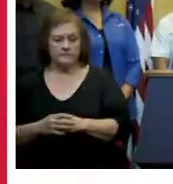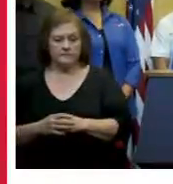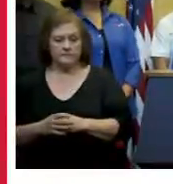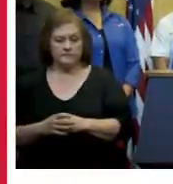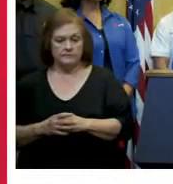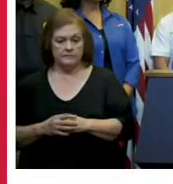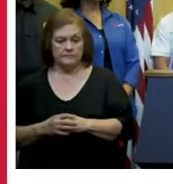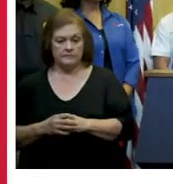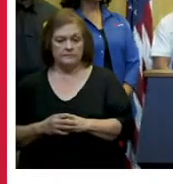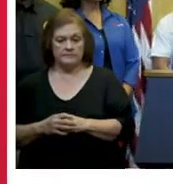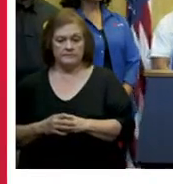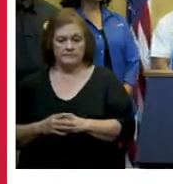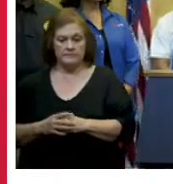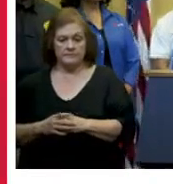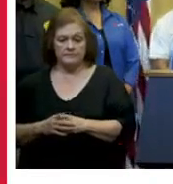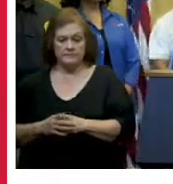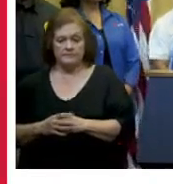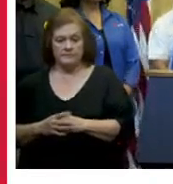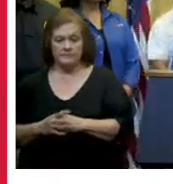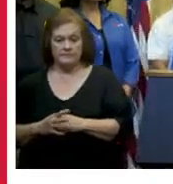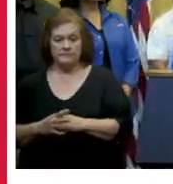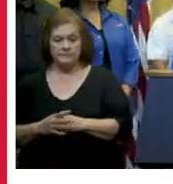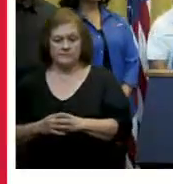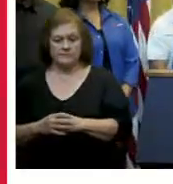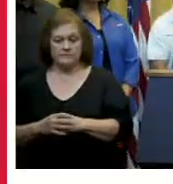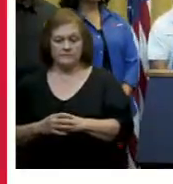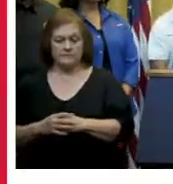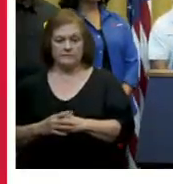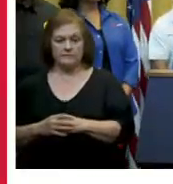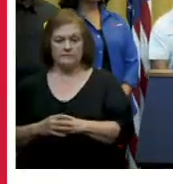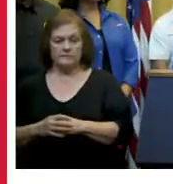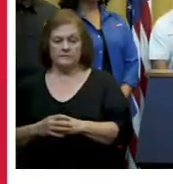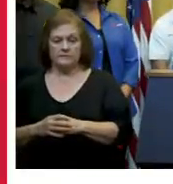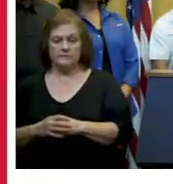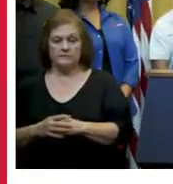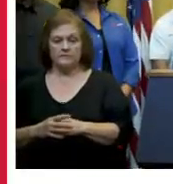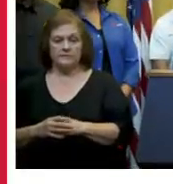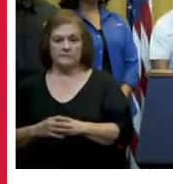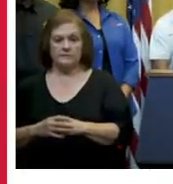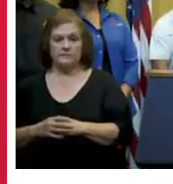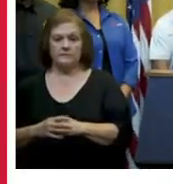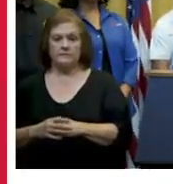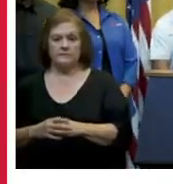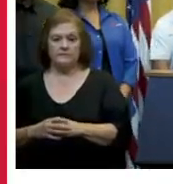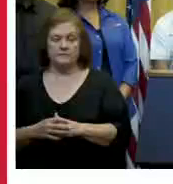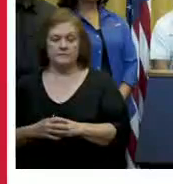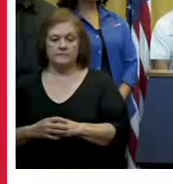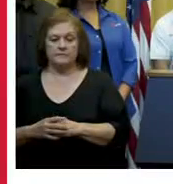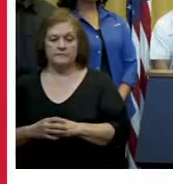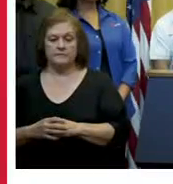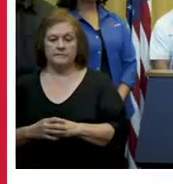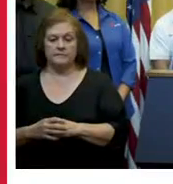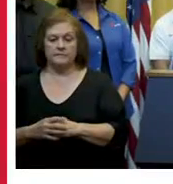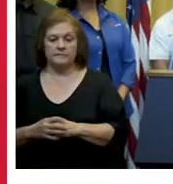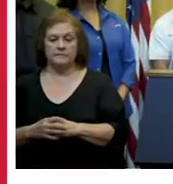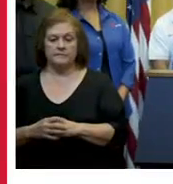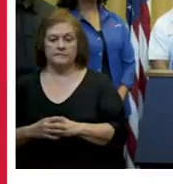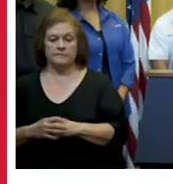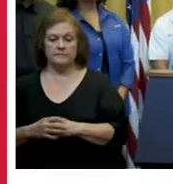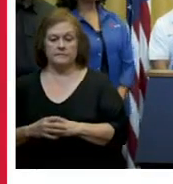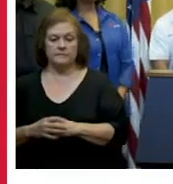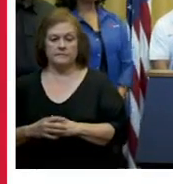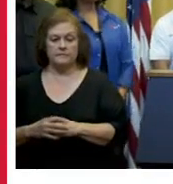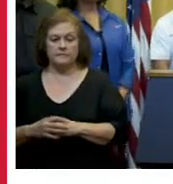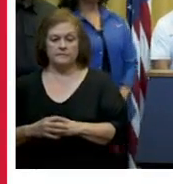ocho ocho siete siete siete siete ocho ocho siete siete siete y puedes poner la